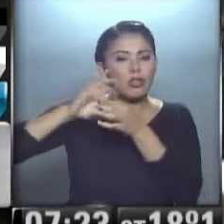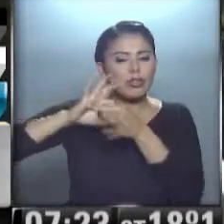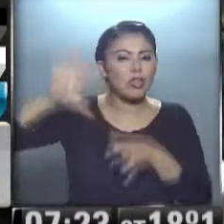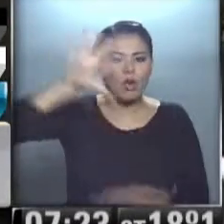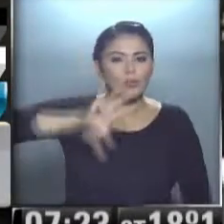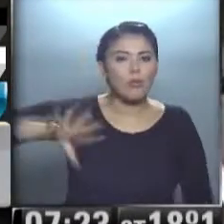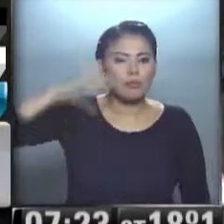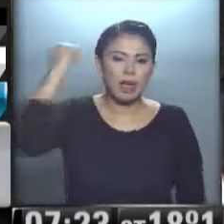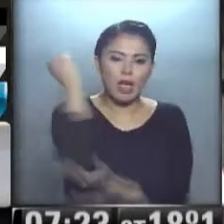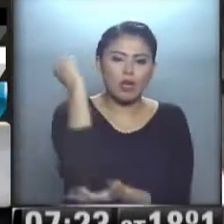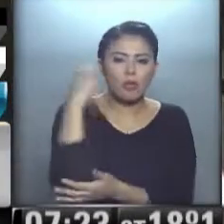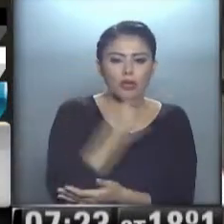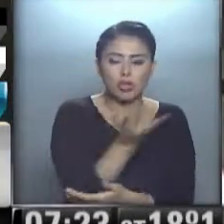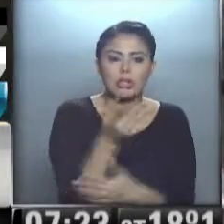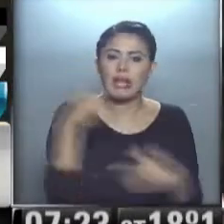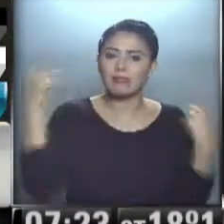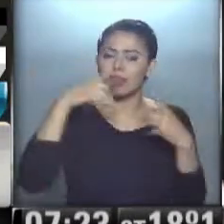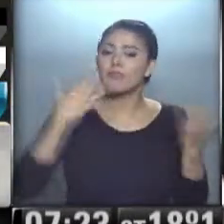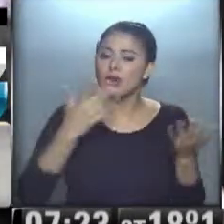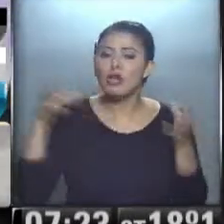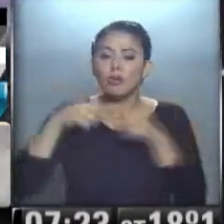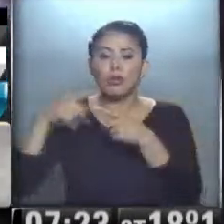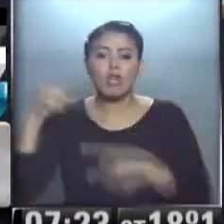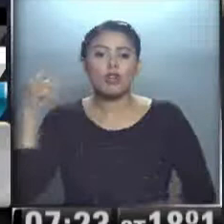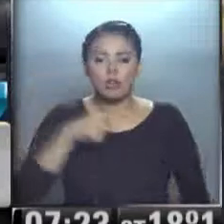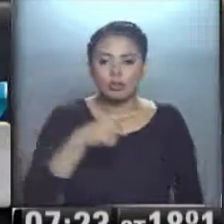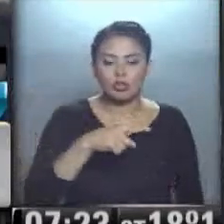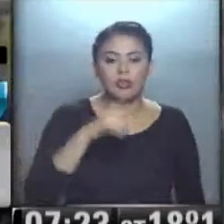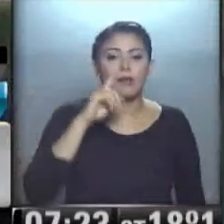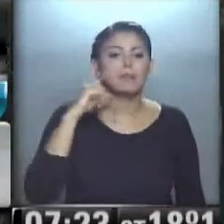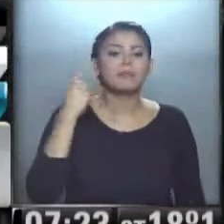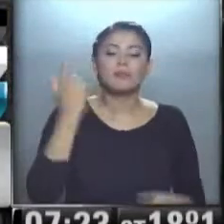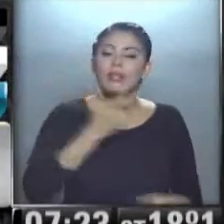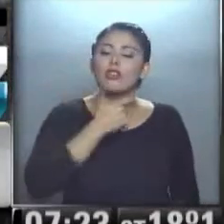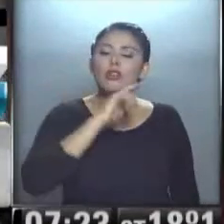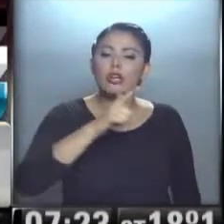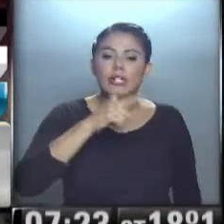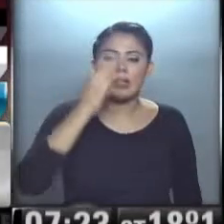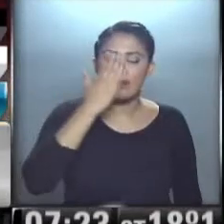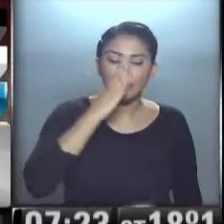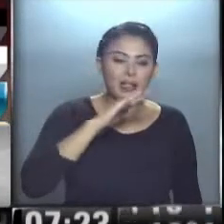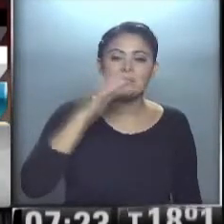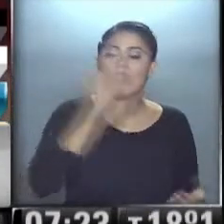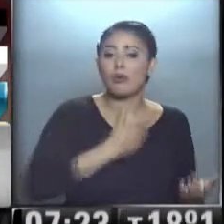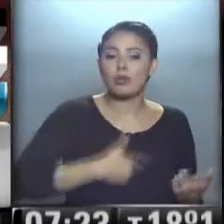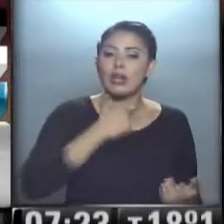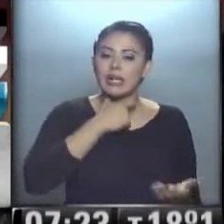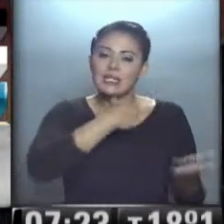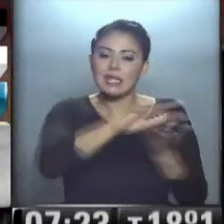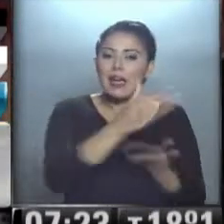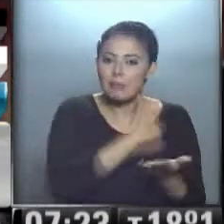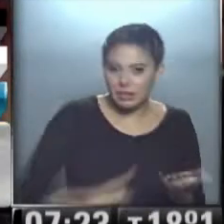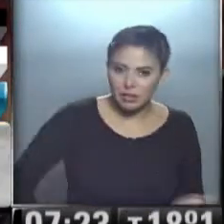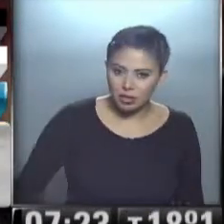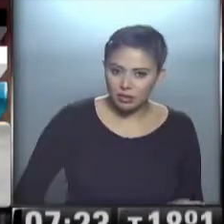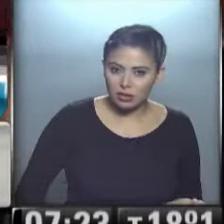con la Unión Europea. Por lo pronto, los partidos opositores no lograron que prosperara una moción parlamentaria en la que intentaron jacar al presidente Viktor